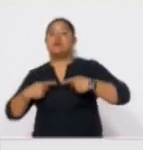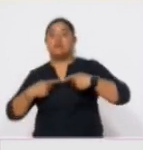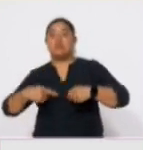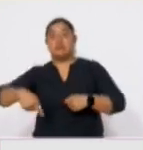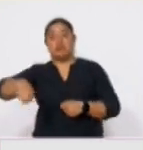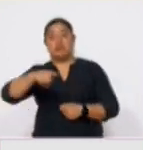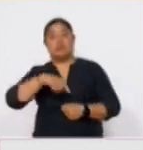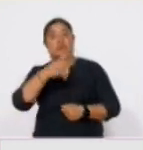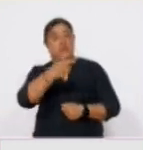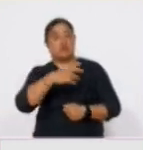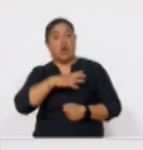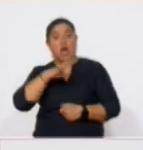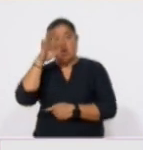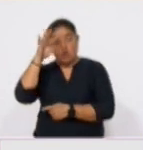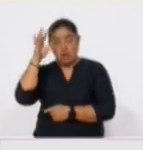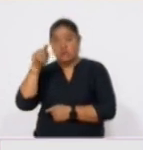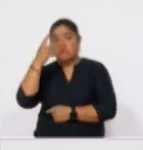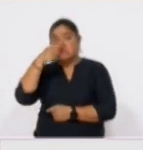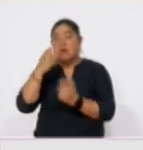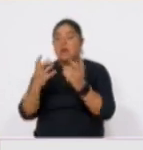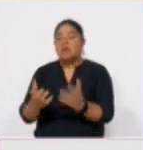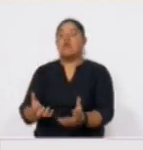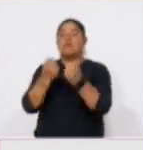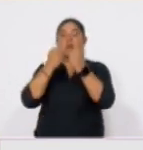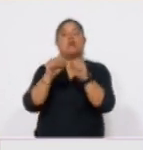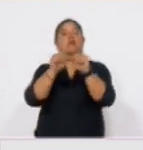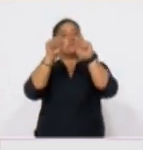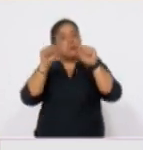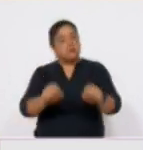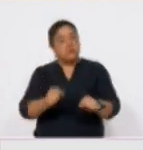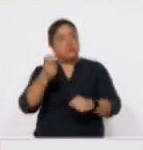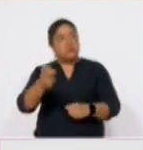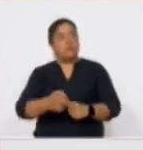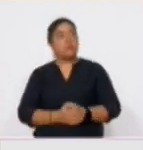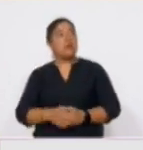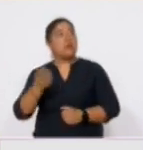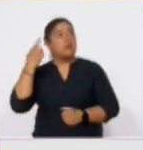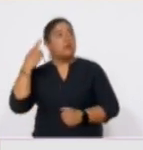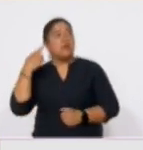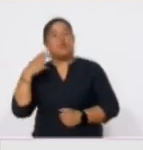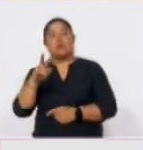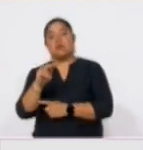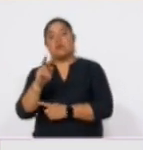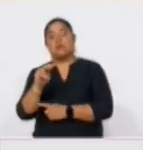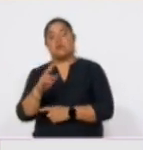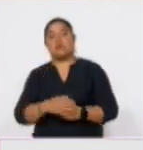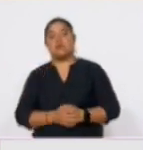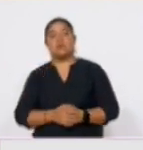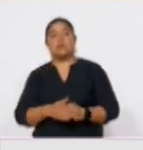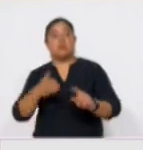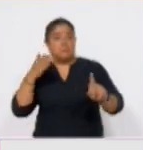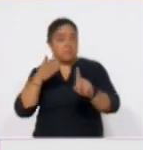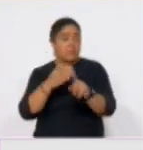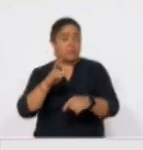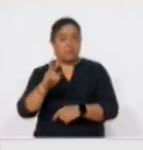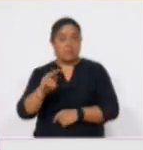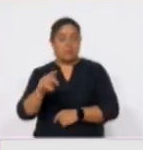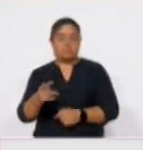hicieron en la Corazit para recuperar pues este sistema de radio y televisión, sobre todo la parte de televisión, pues